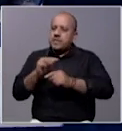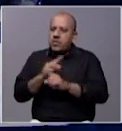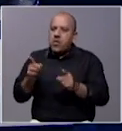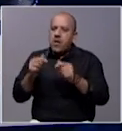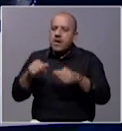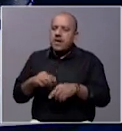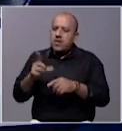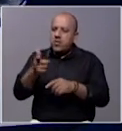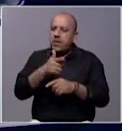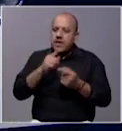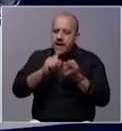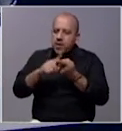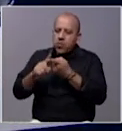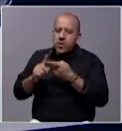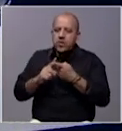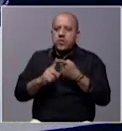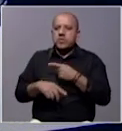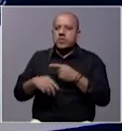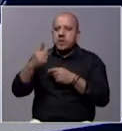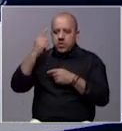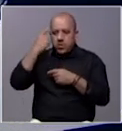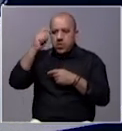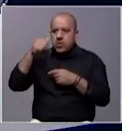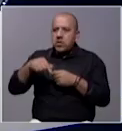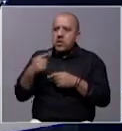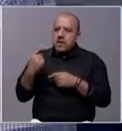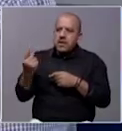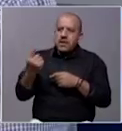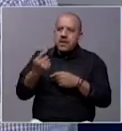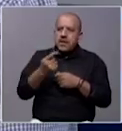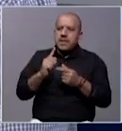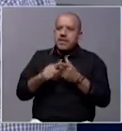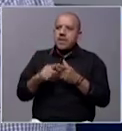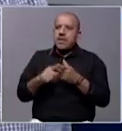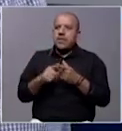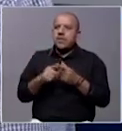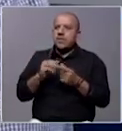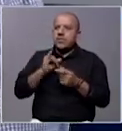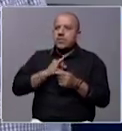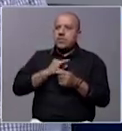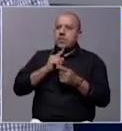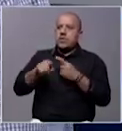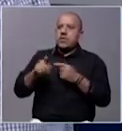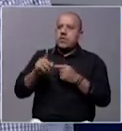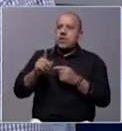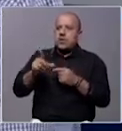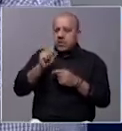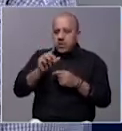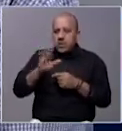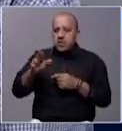ideológicos es decir cada partido mantiene su identidad su historia su impronta y su orientación ideológica general